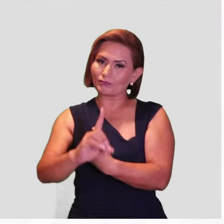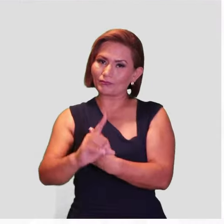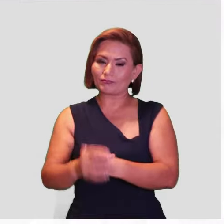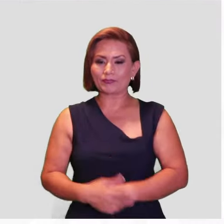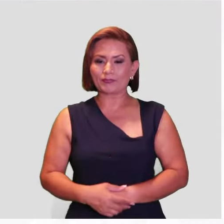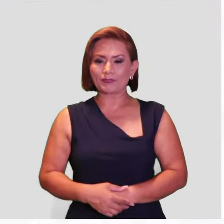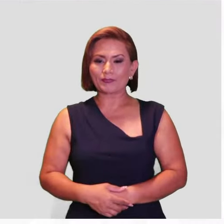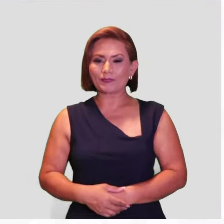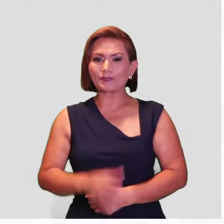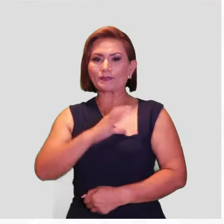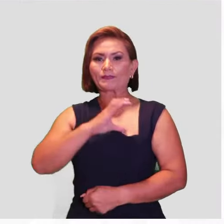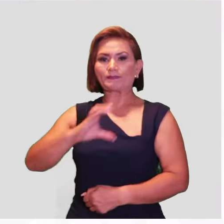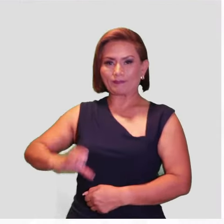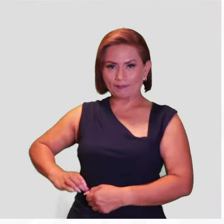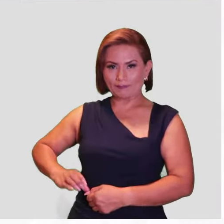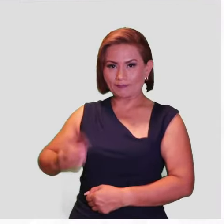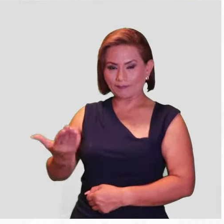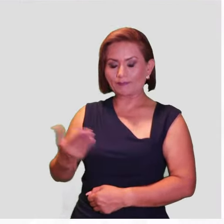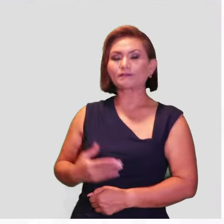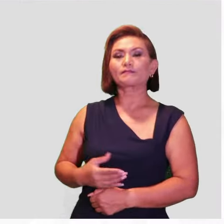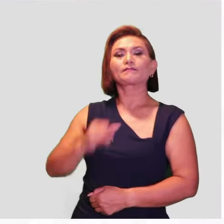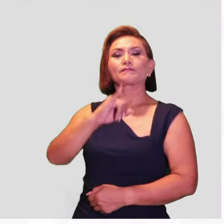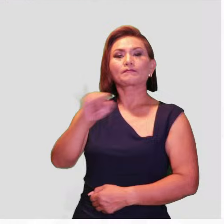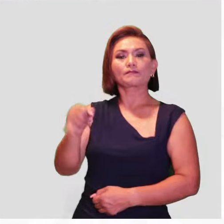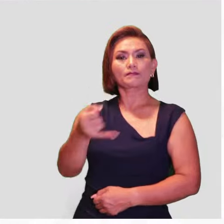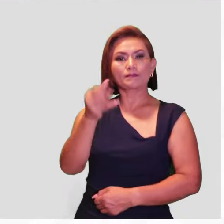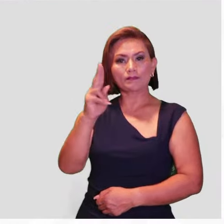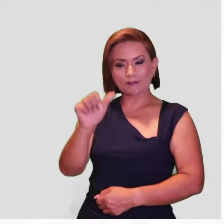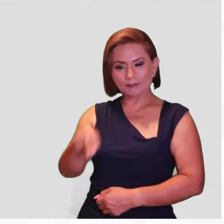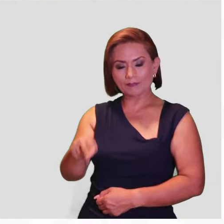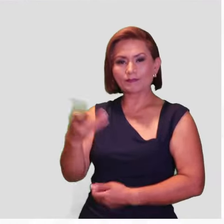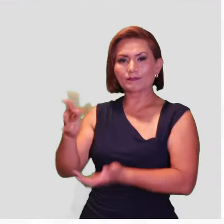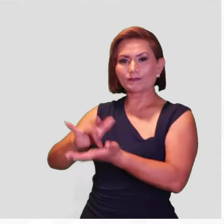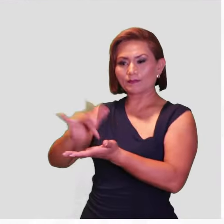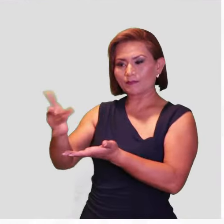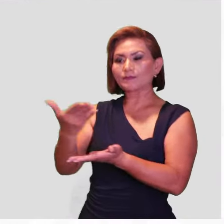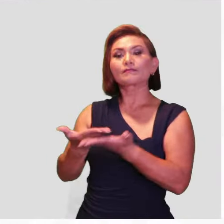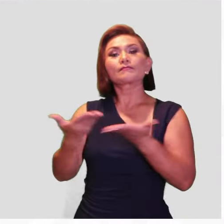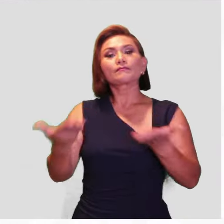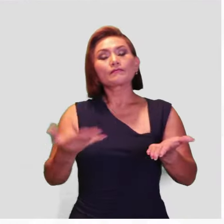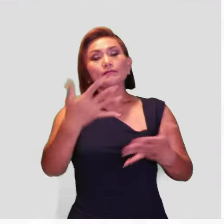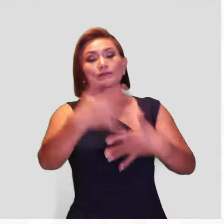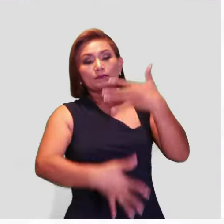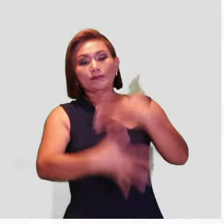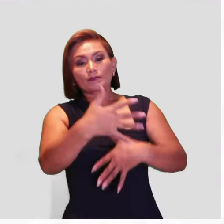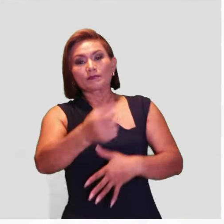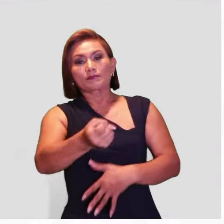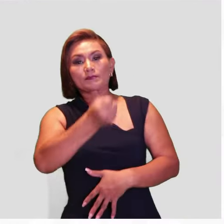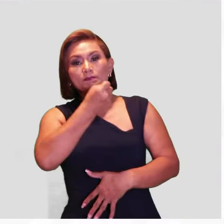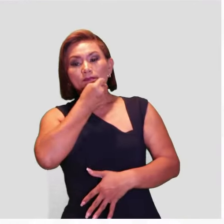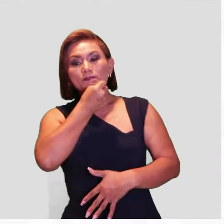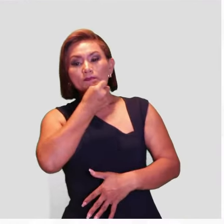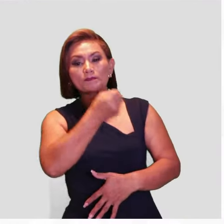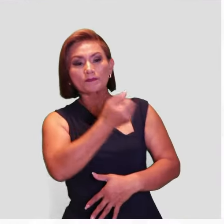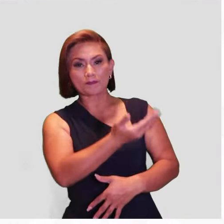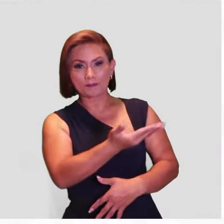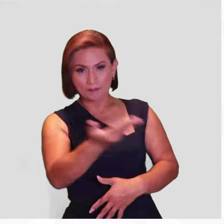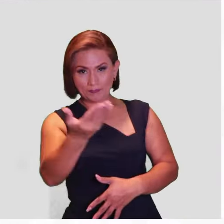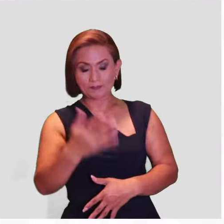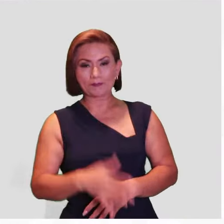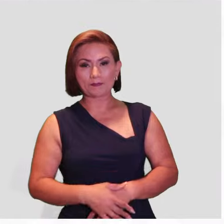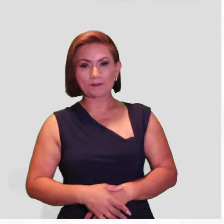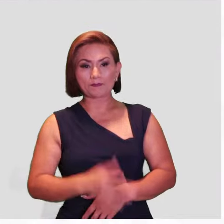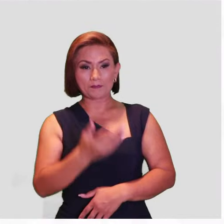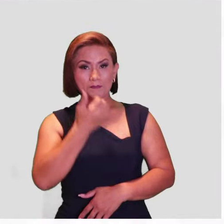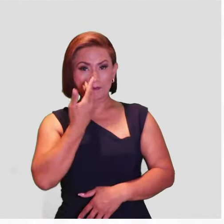Gracias, candidato Juan Alvarado. Le restan 15 segundos de su intervención de 2 minutos. ¿Candidato